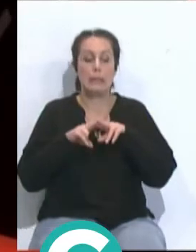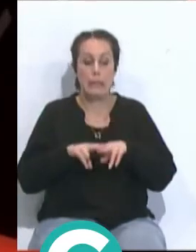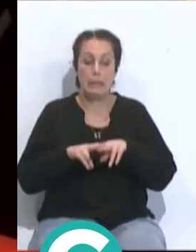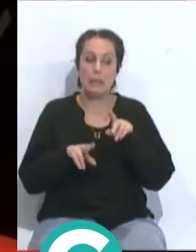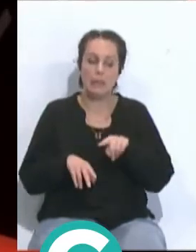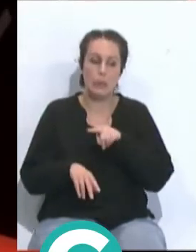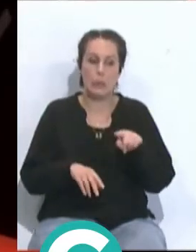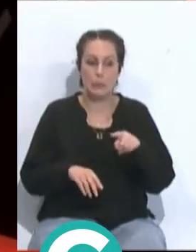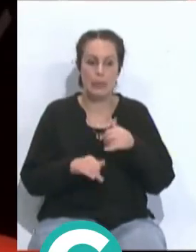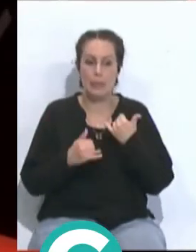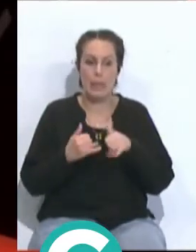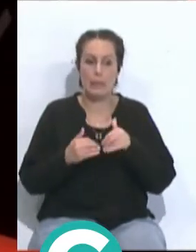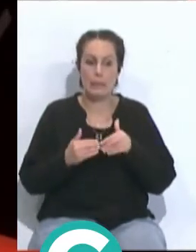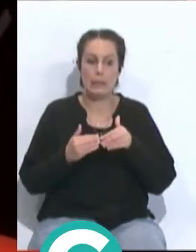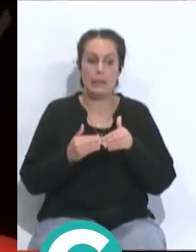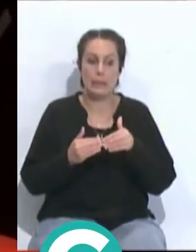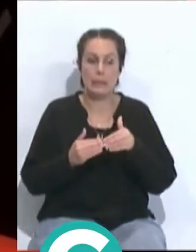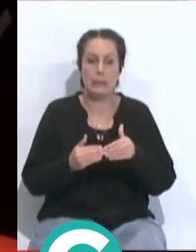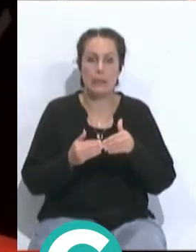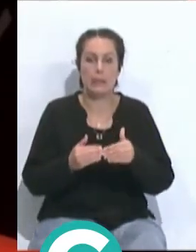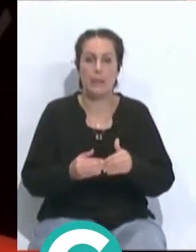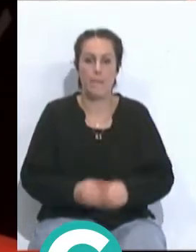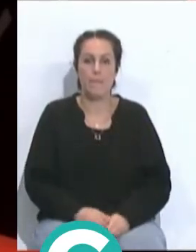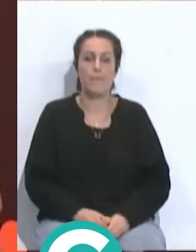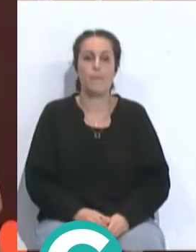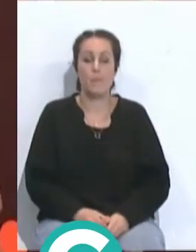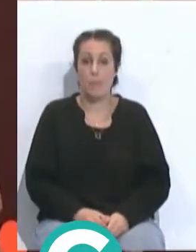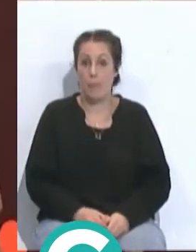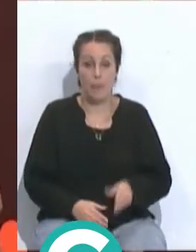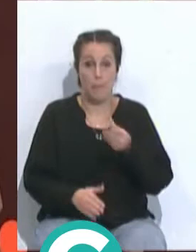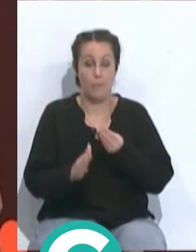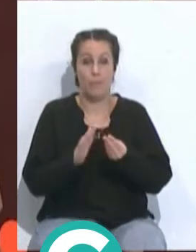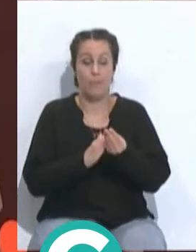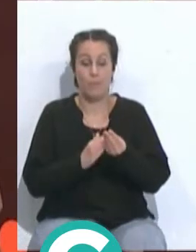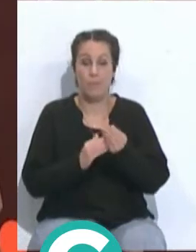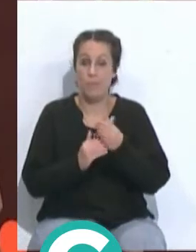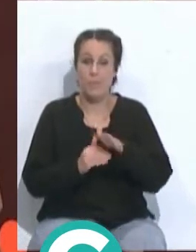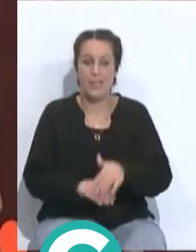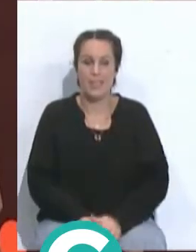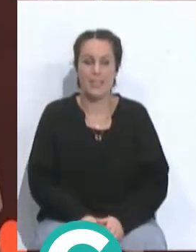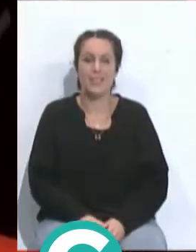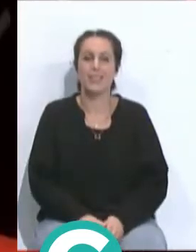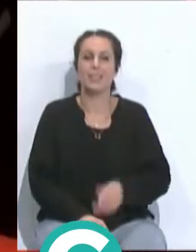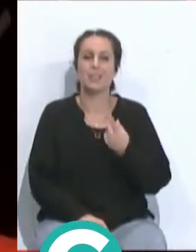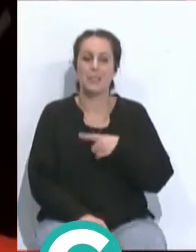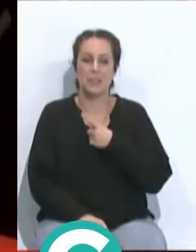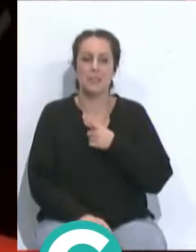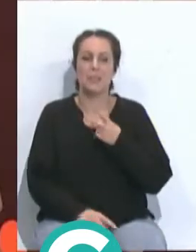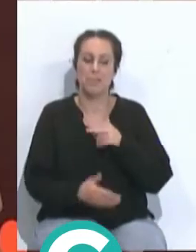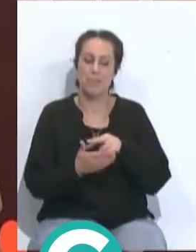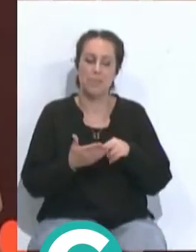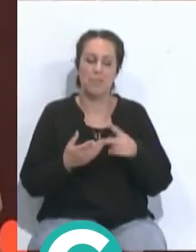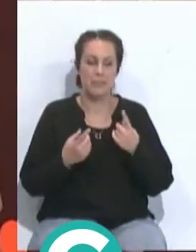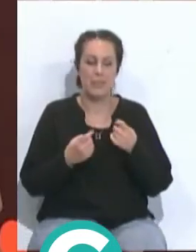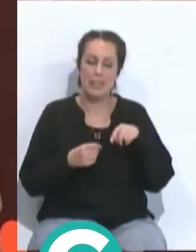y no, al final fue un año. O sea que nada, sí. Más que un parto. Totalmente. Bueno, nosotros lo tenemos pendiente de leer, ¿eh? Ya lo